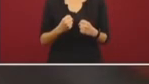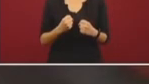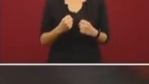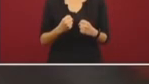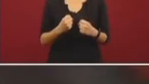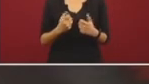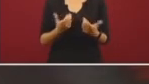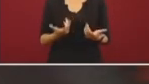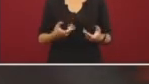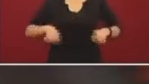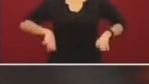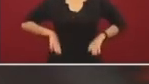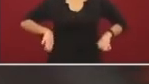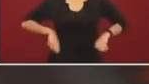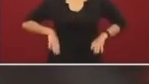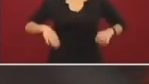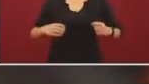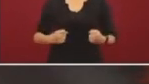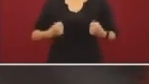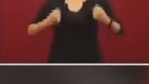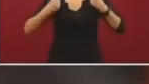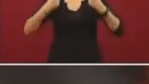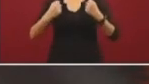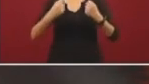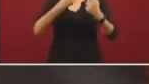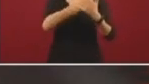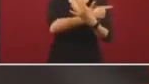muchas fortalezas.